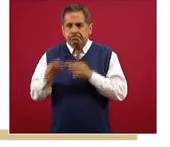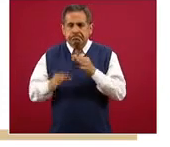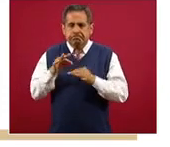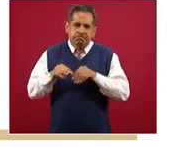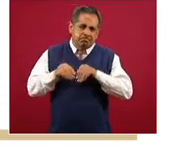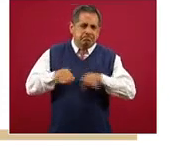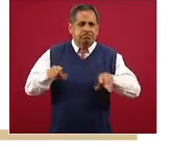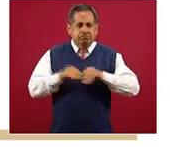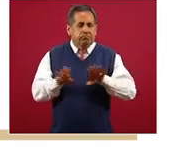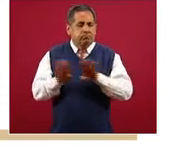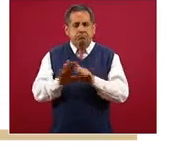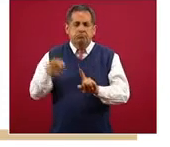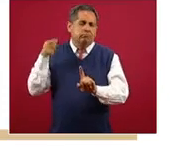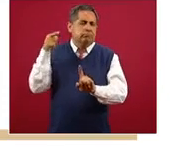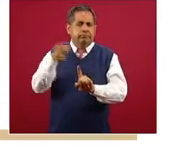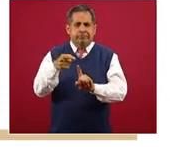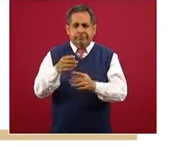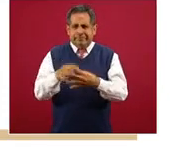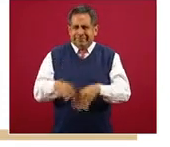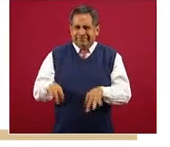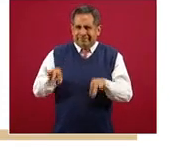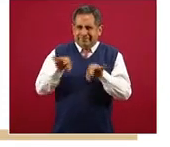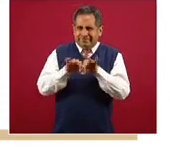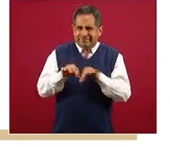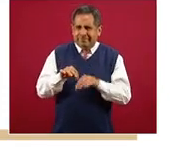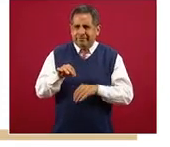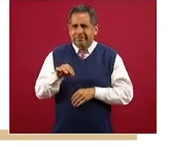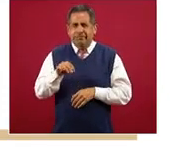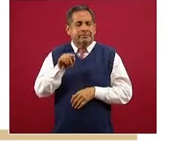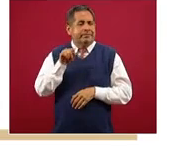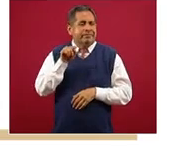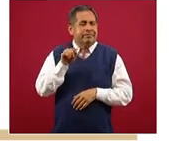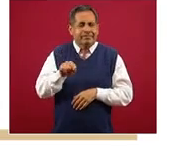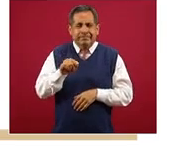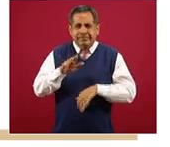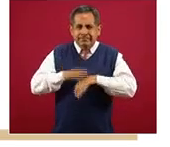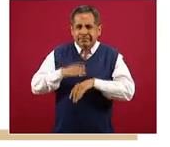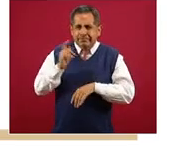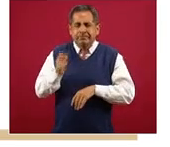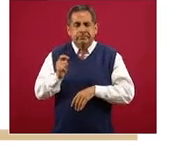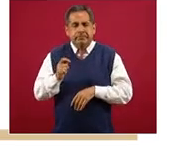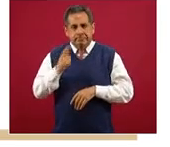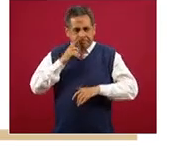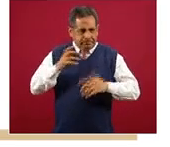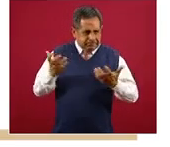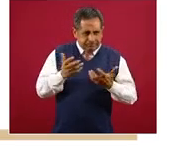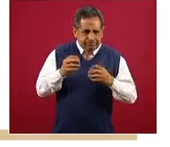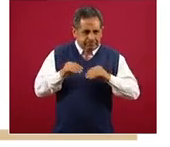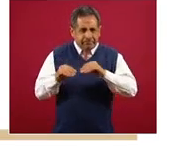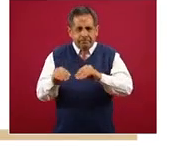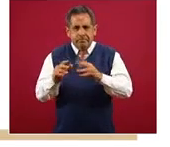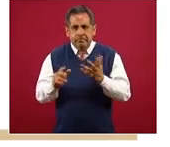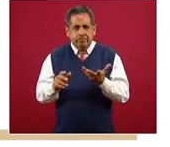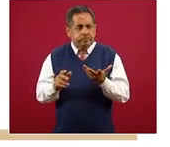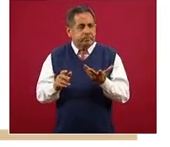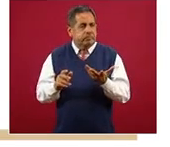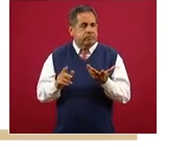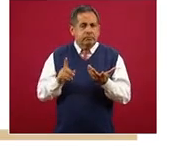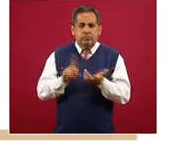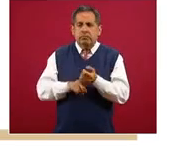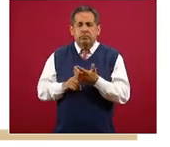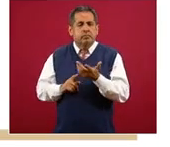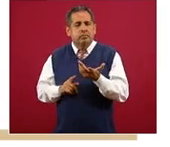poner como un elemento central no solo de la acción complementaria